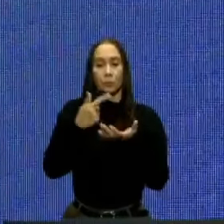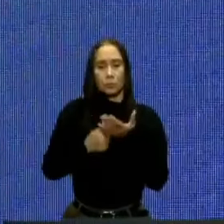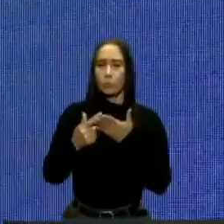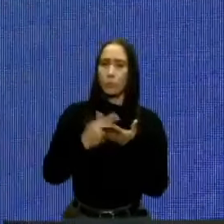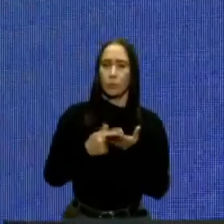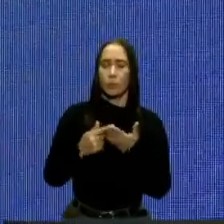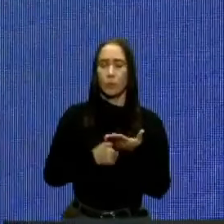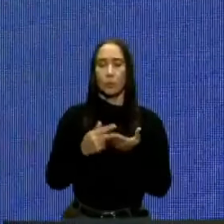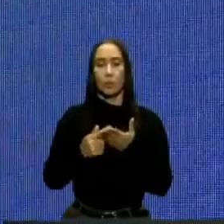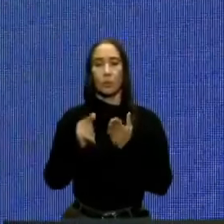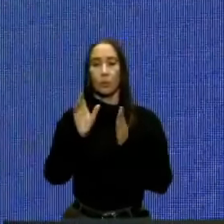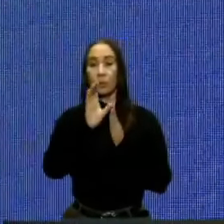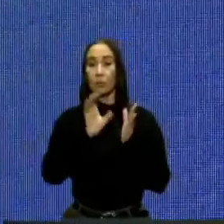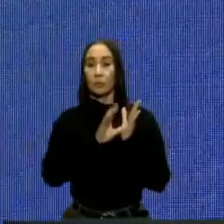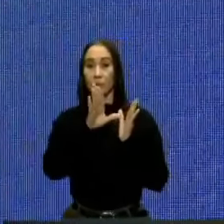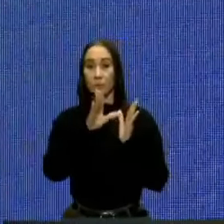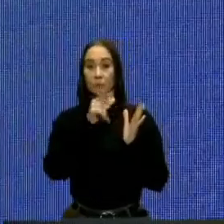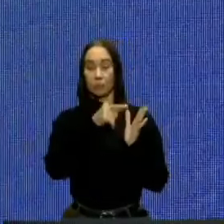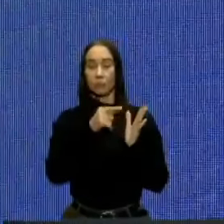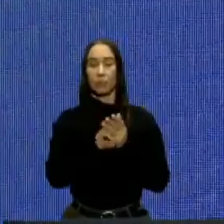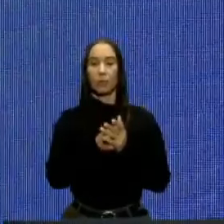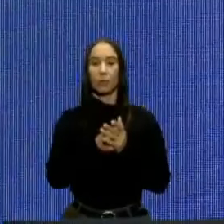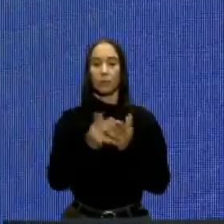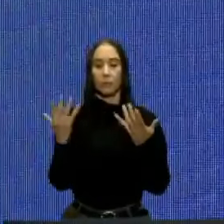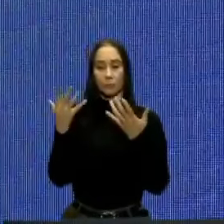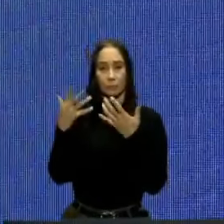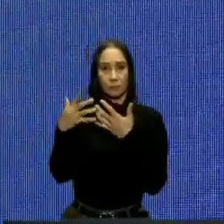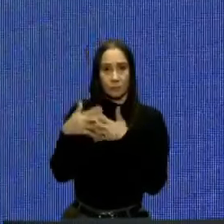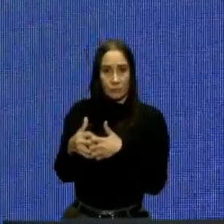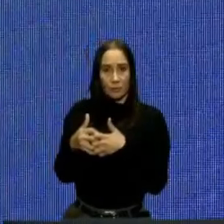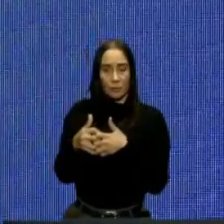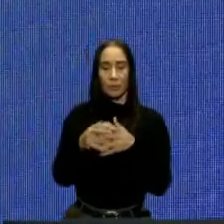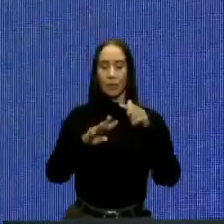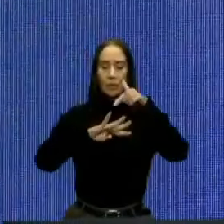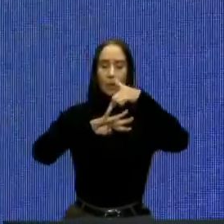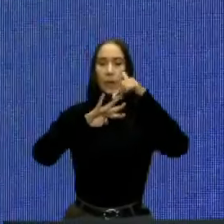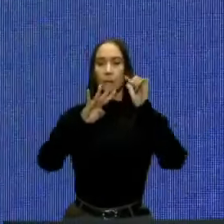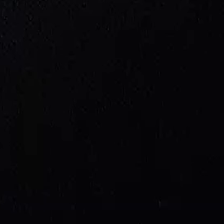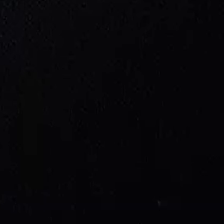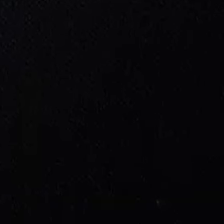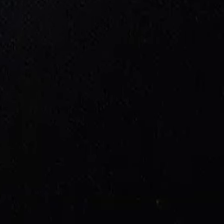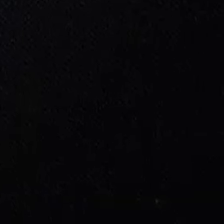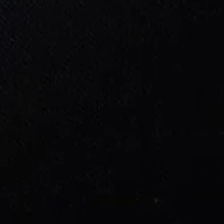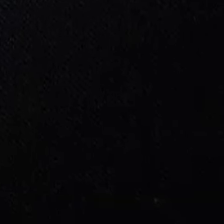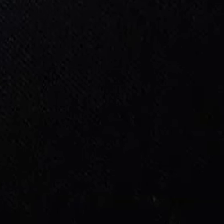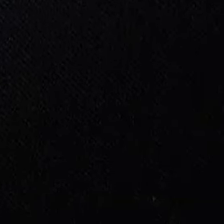discutiendo en el Congreso. Se fusionaron los cuatro.